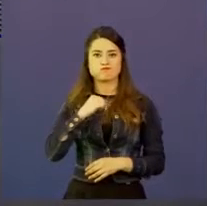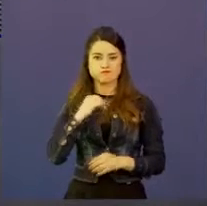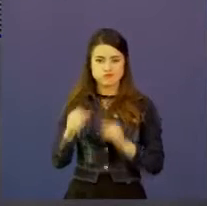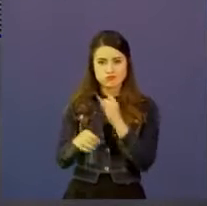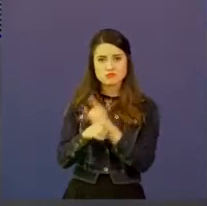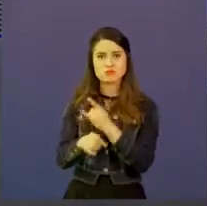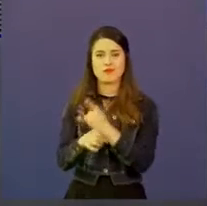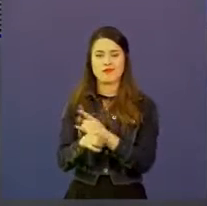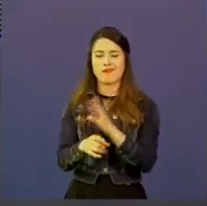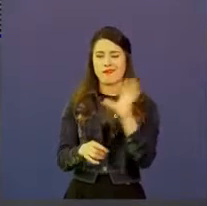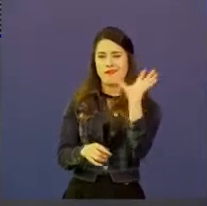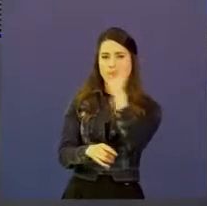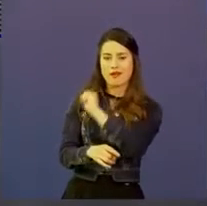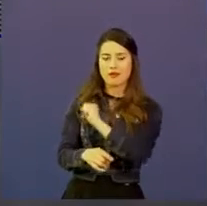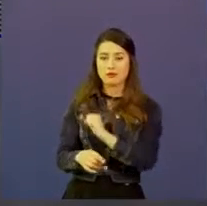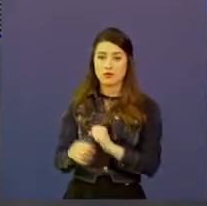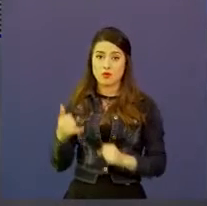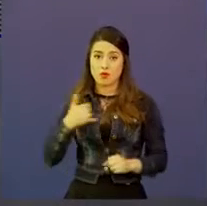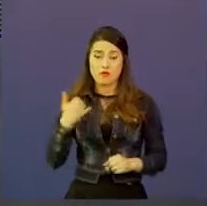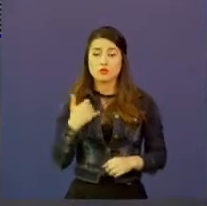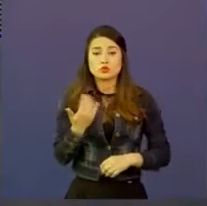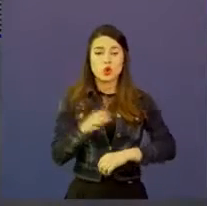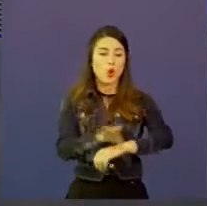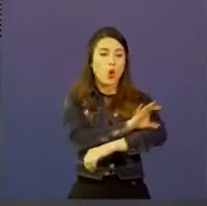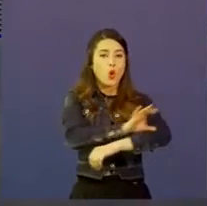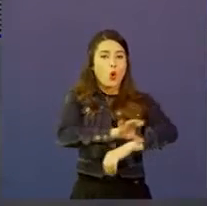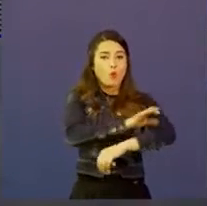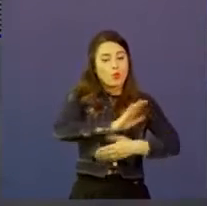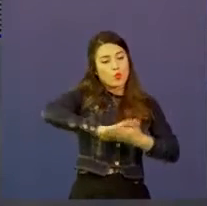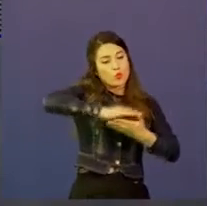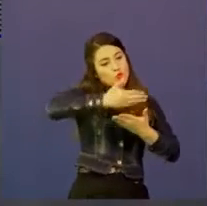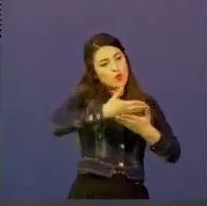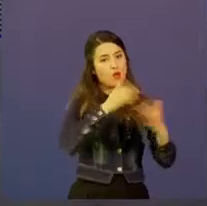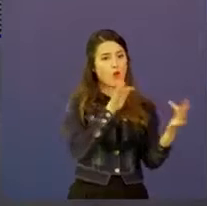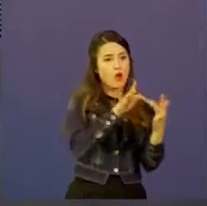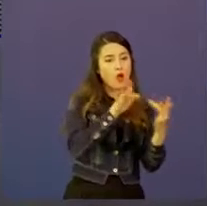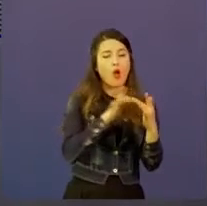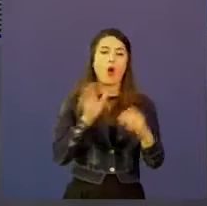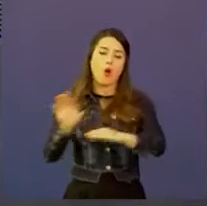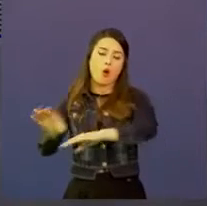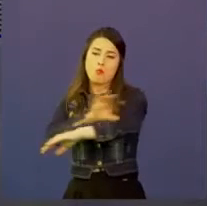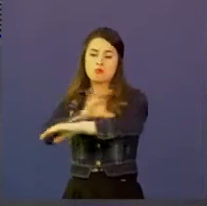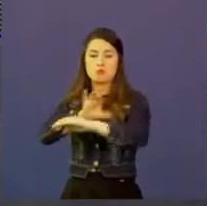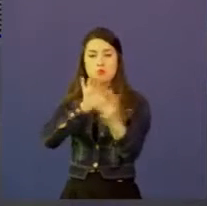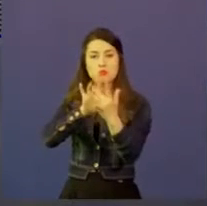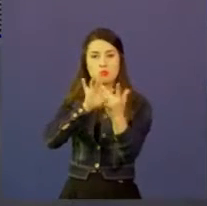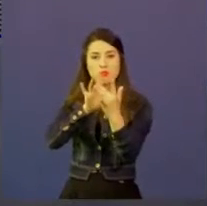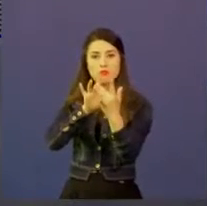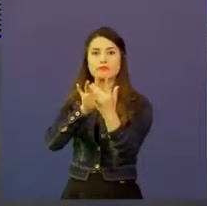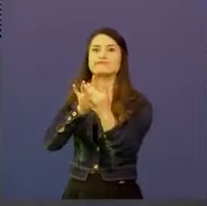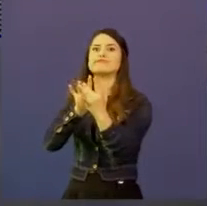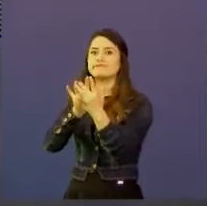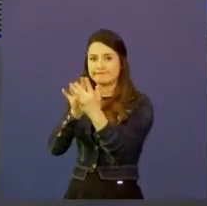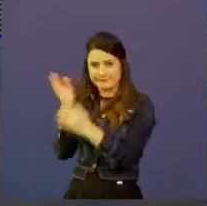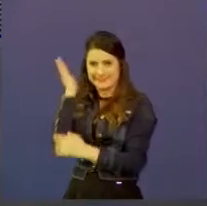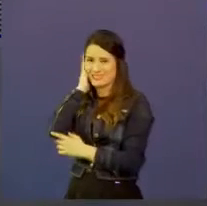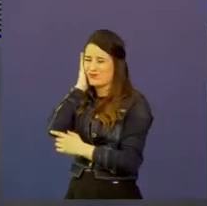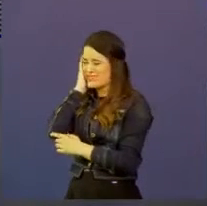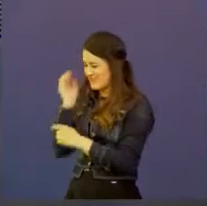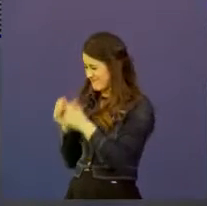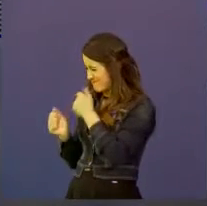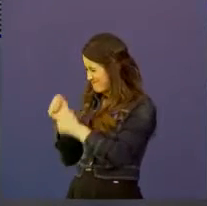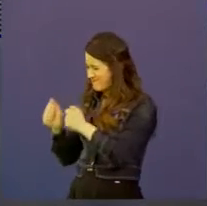están conectados a través de sus computadores portátiles o sus PC en casa, sino que están conectados 7x24 en la